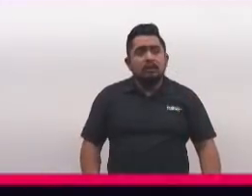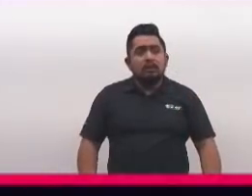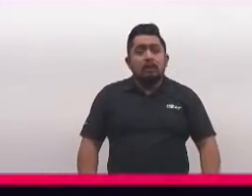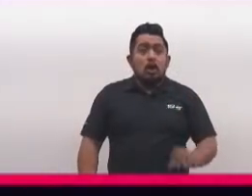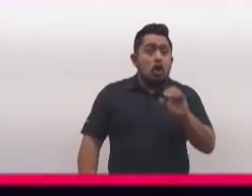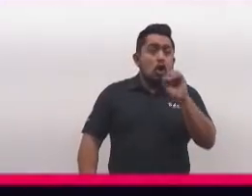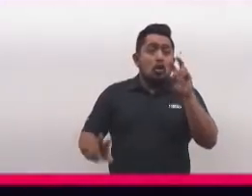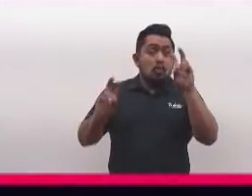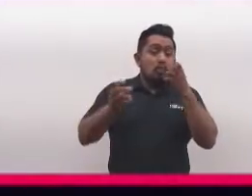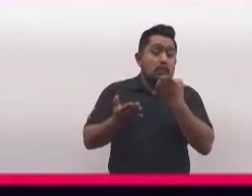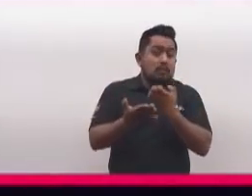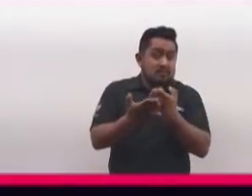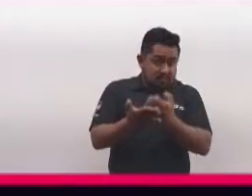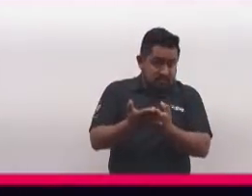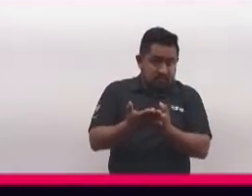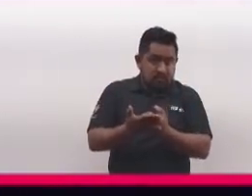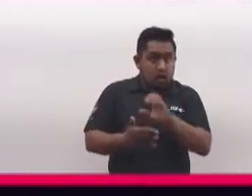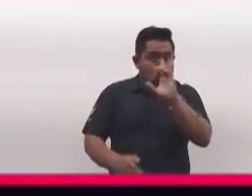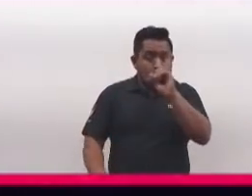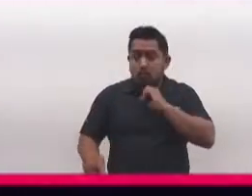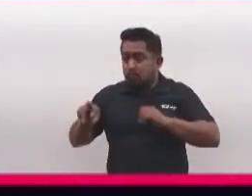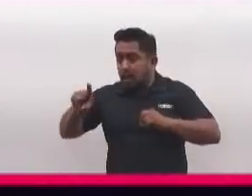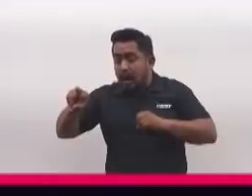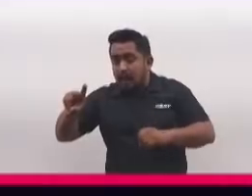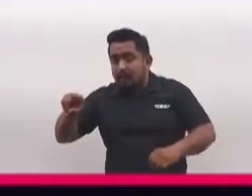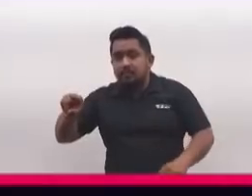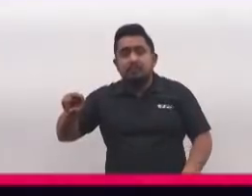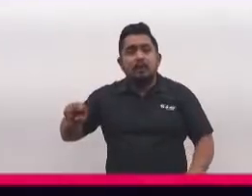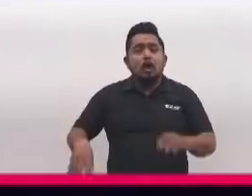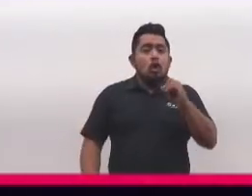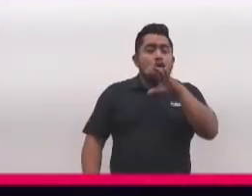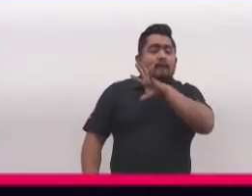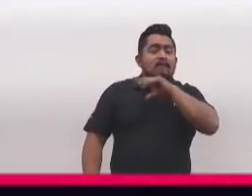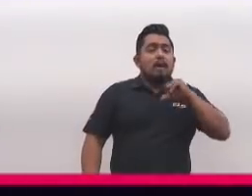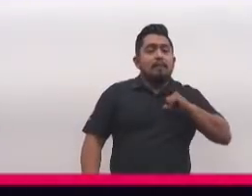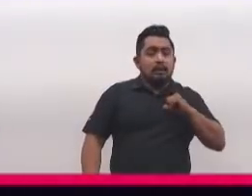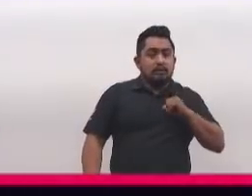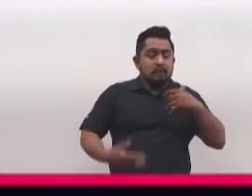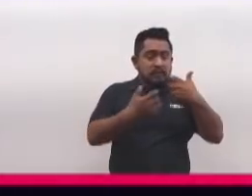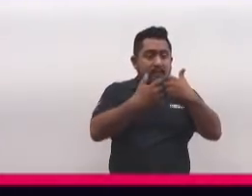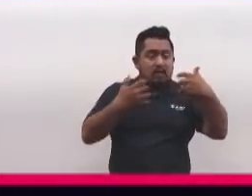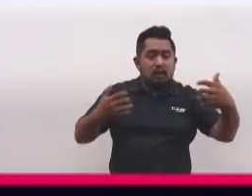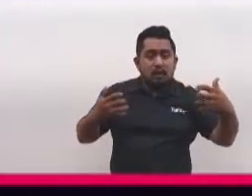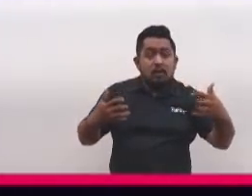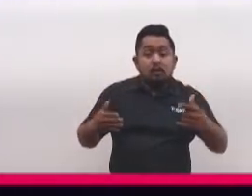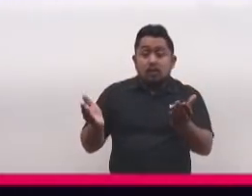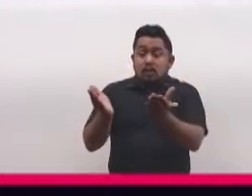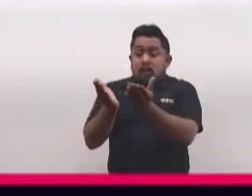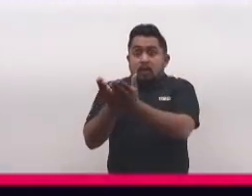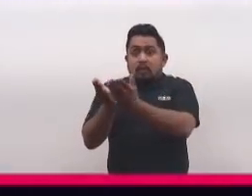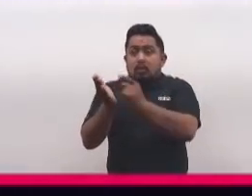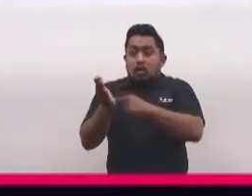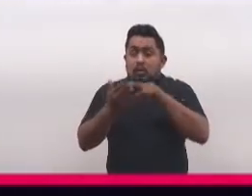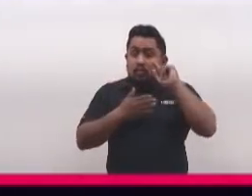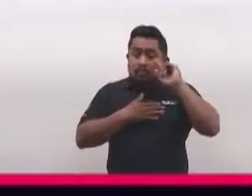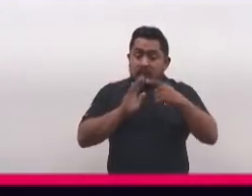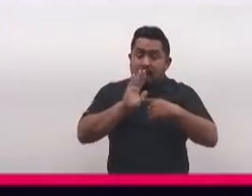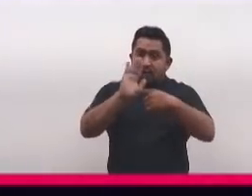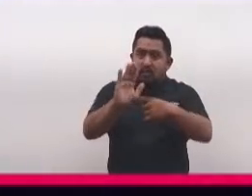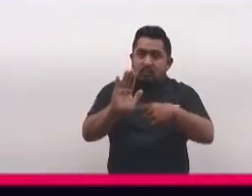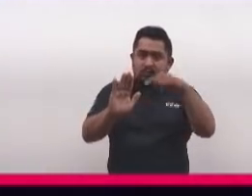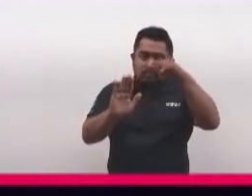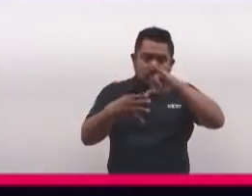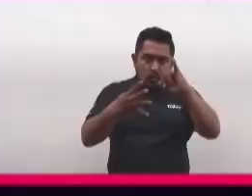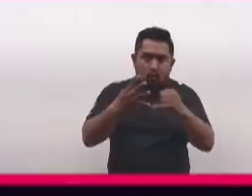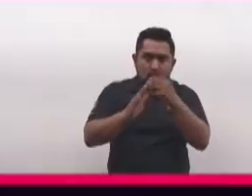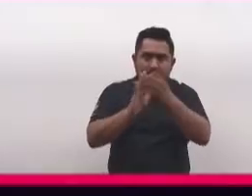finanzas o con tus amigos o con la familia pero la palabra hoy nos hace una propuesta y en el evangelio de